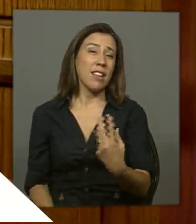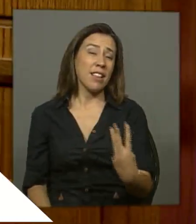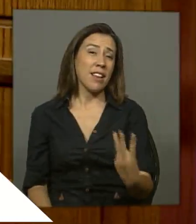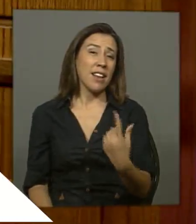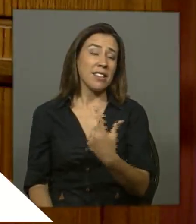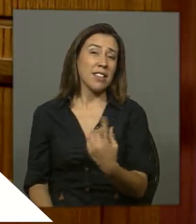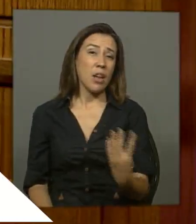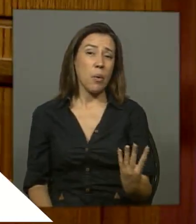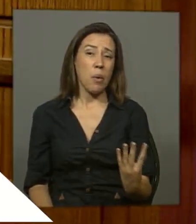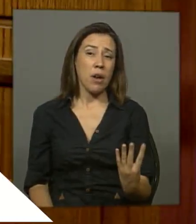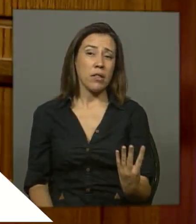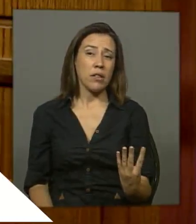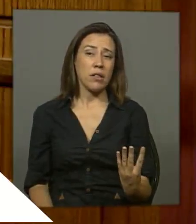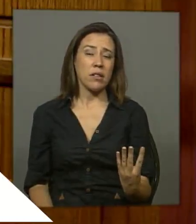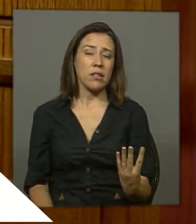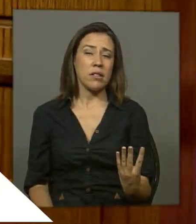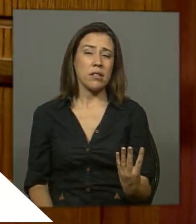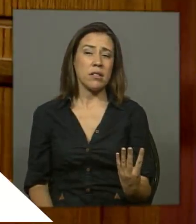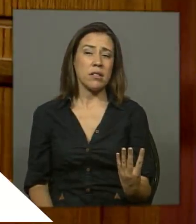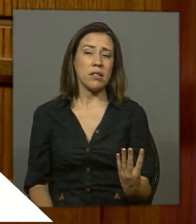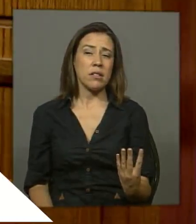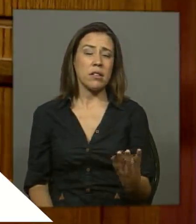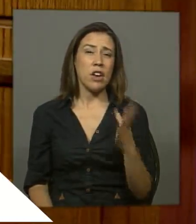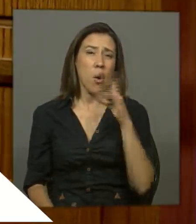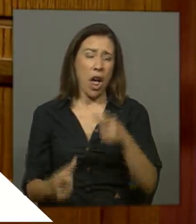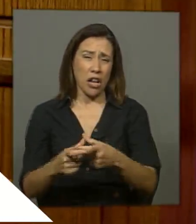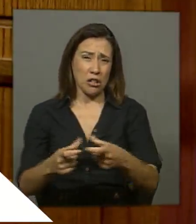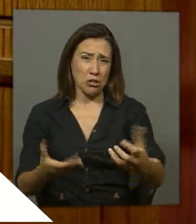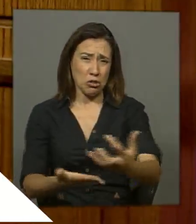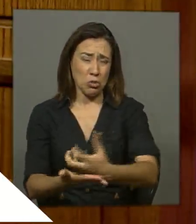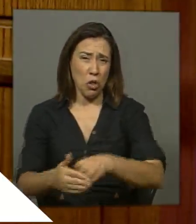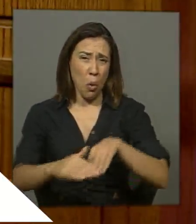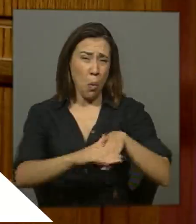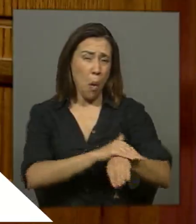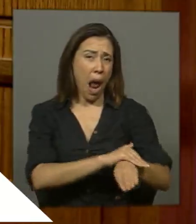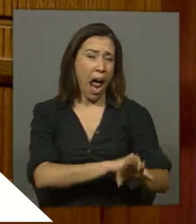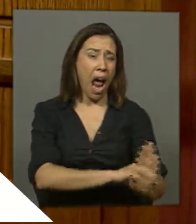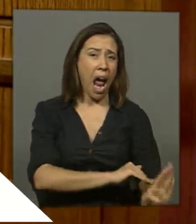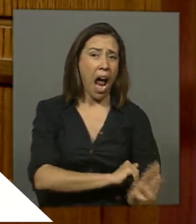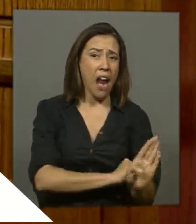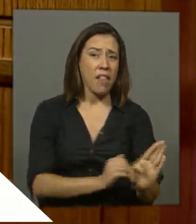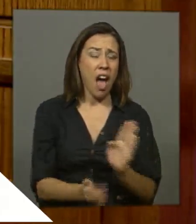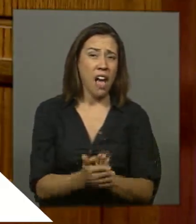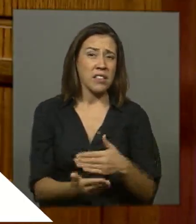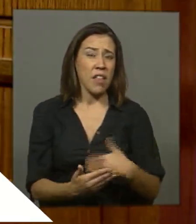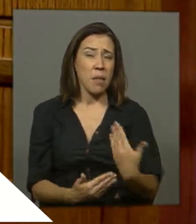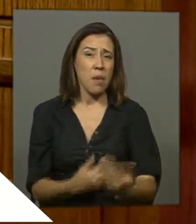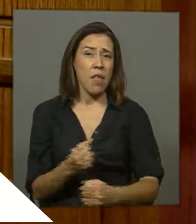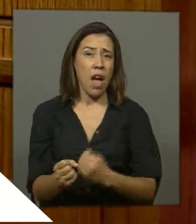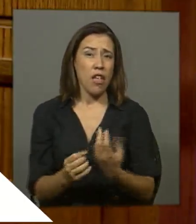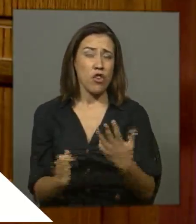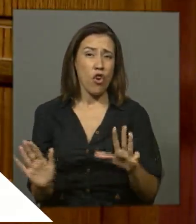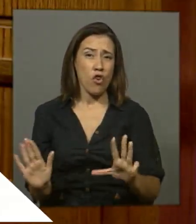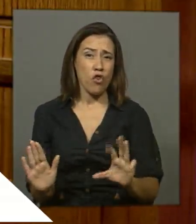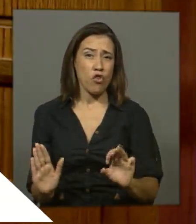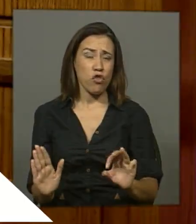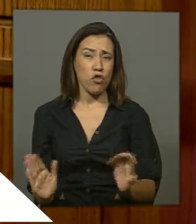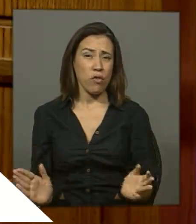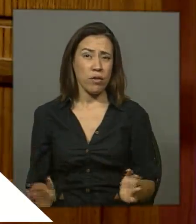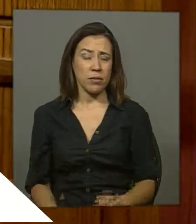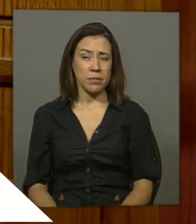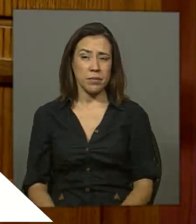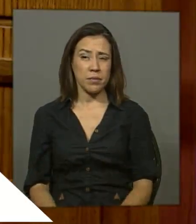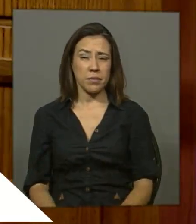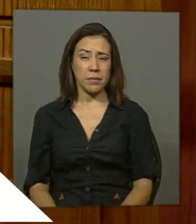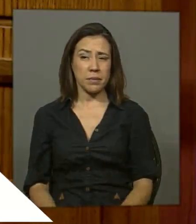74 no va a tener las colillas de sueldo guardadas en el bolsillo hasta después del año 90 de ahí